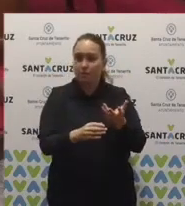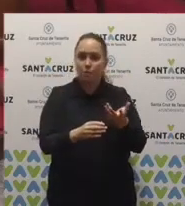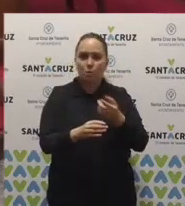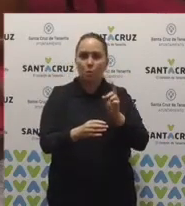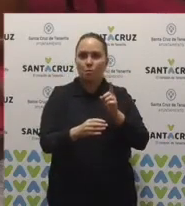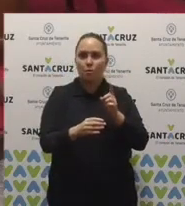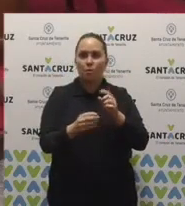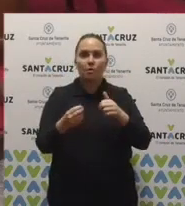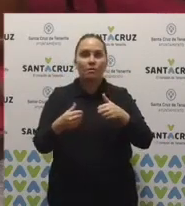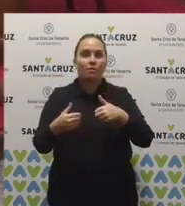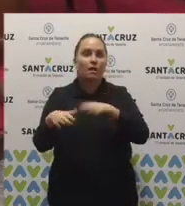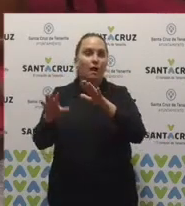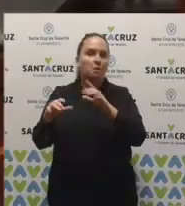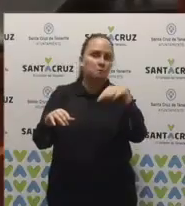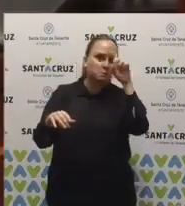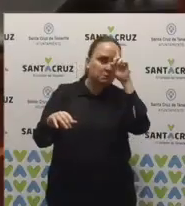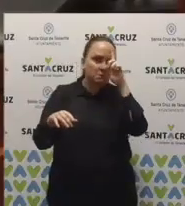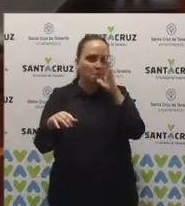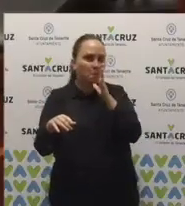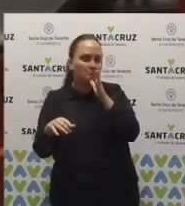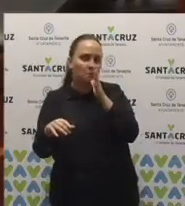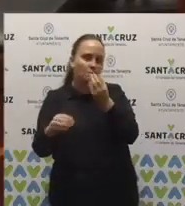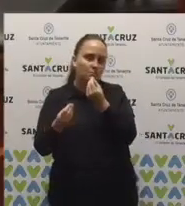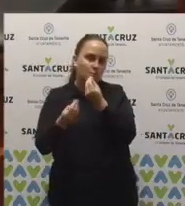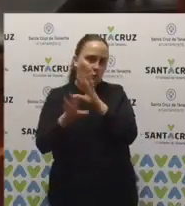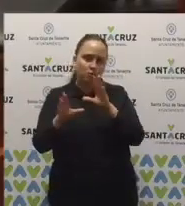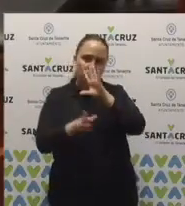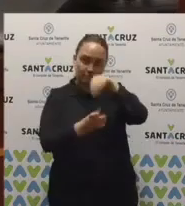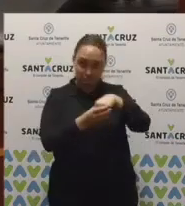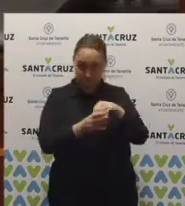de saber cuáles fueron los motivos para incluirlas no